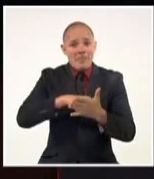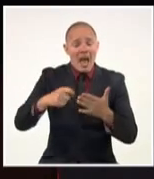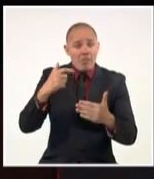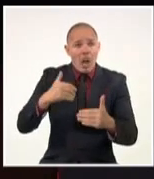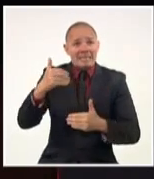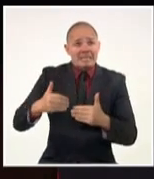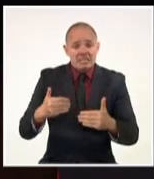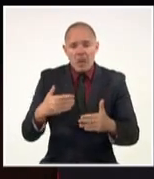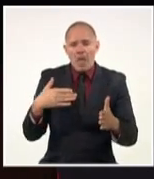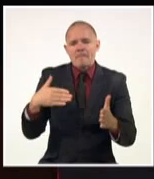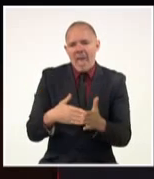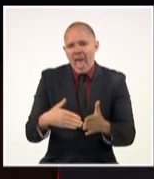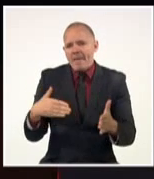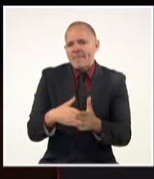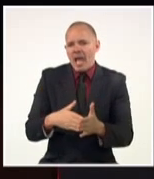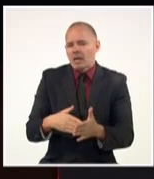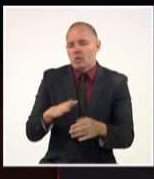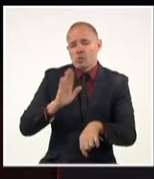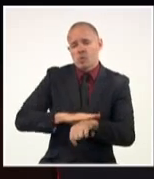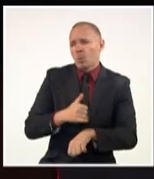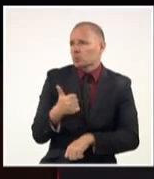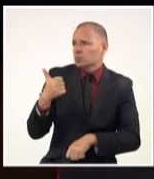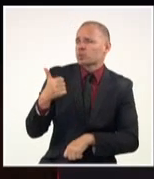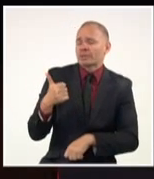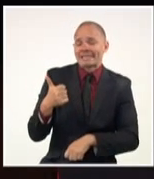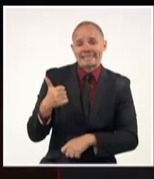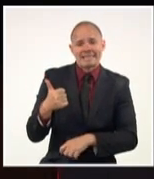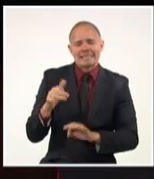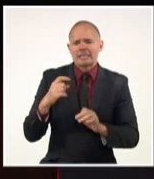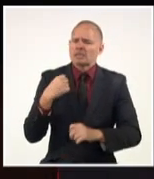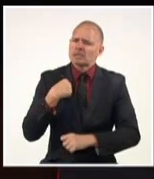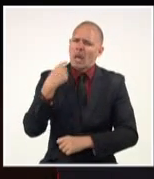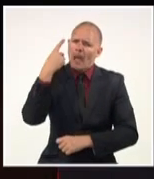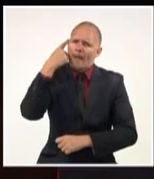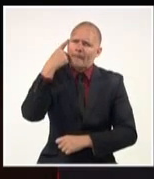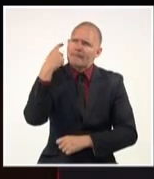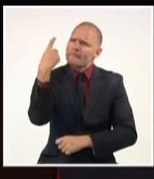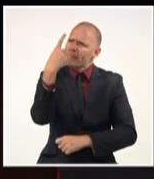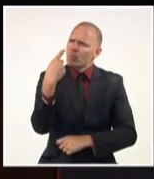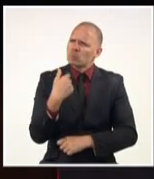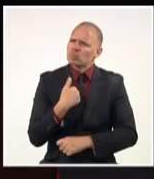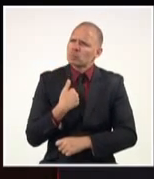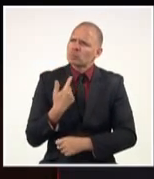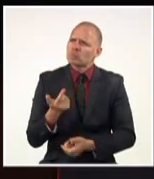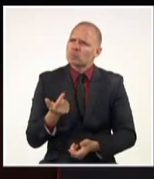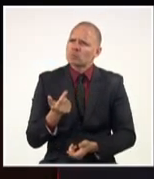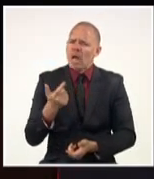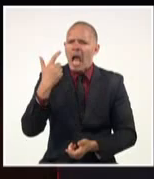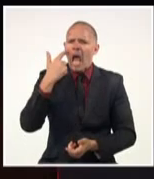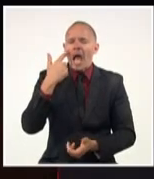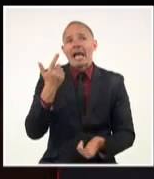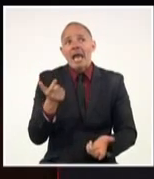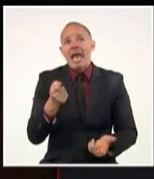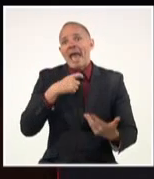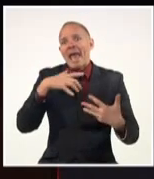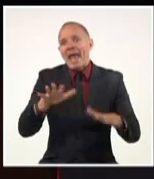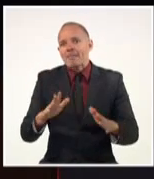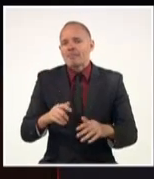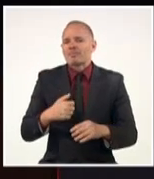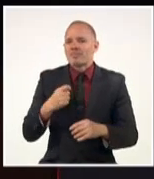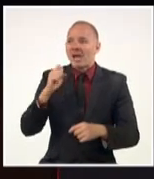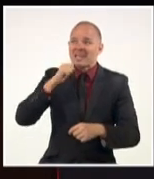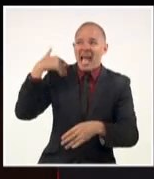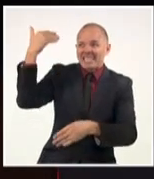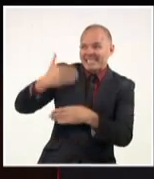aspiraciones postergadas, salta entonces una pregunta: ¿cuánto más inmensa sería la obra sin ese